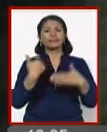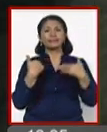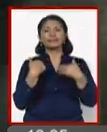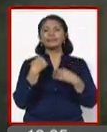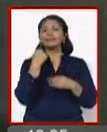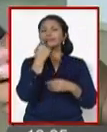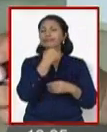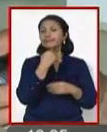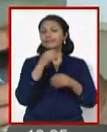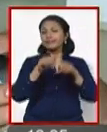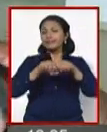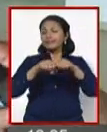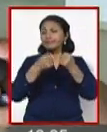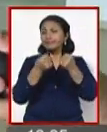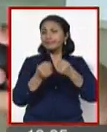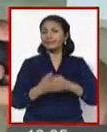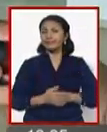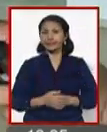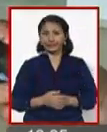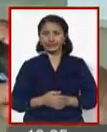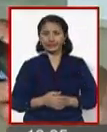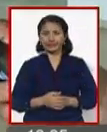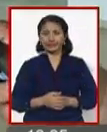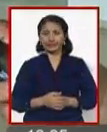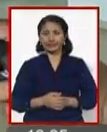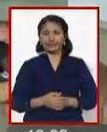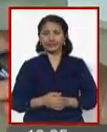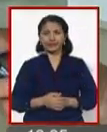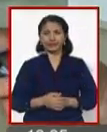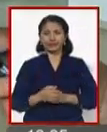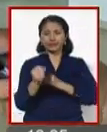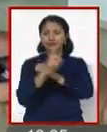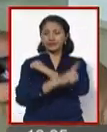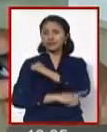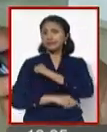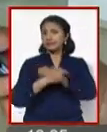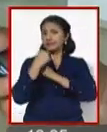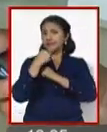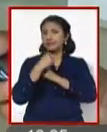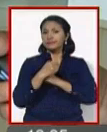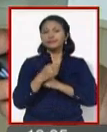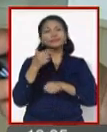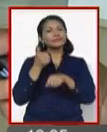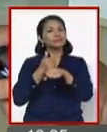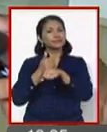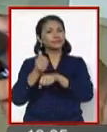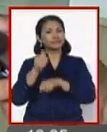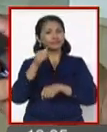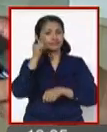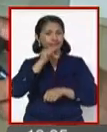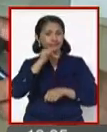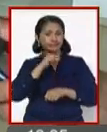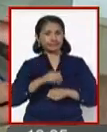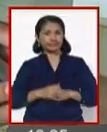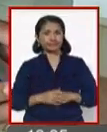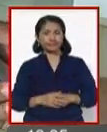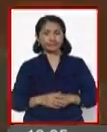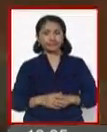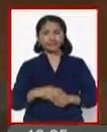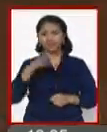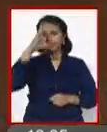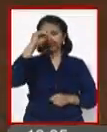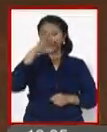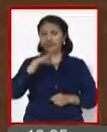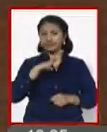tenía la mandíbula rota. Lamentablemente, el Código Procedimiento Penal sanciona este tipo de delito. El